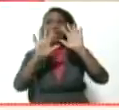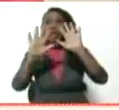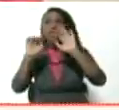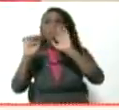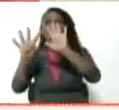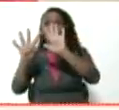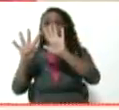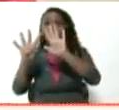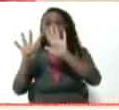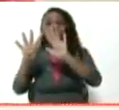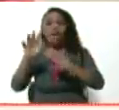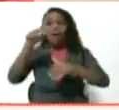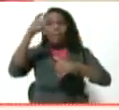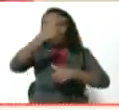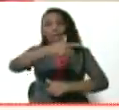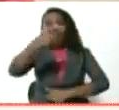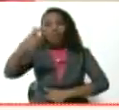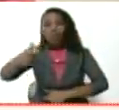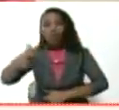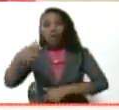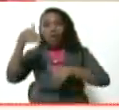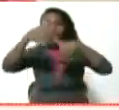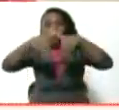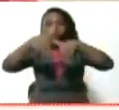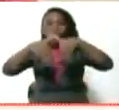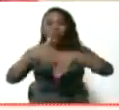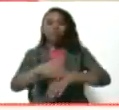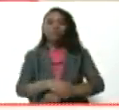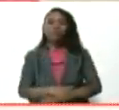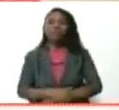11.396.819 electores.